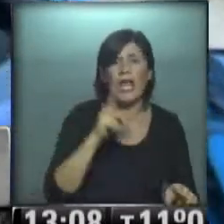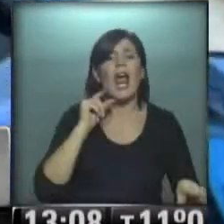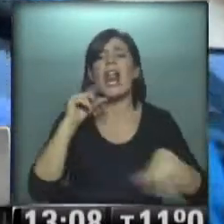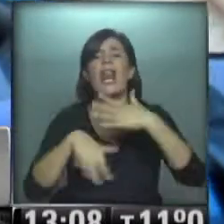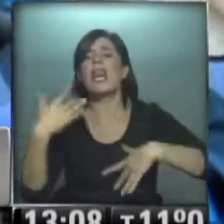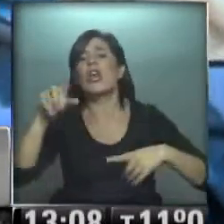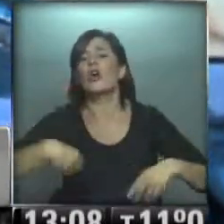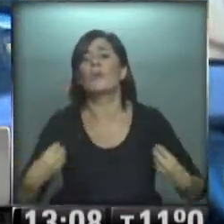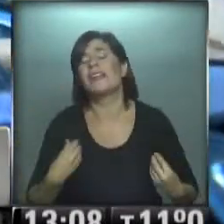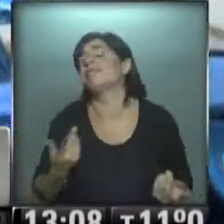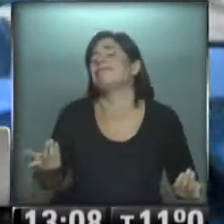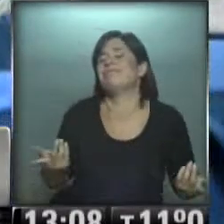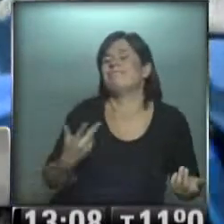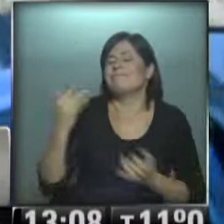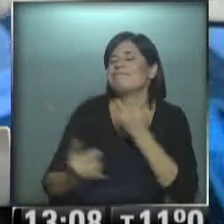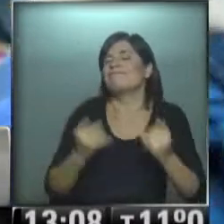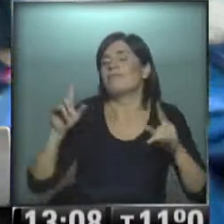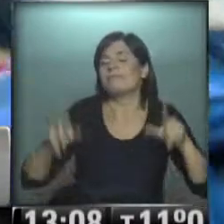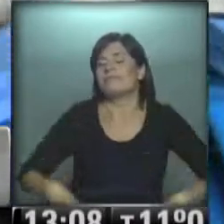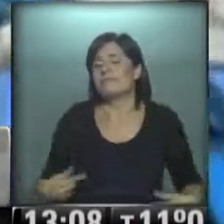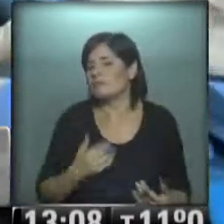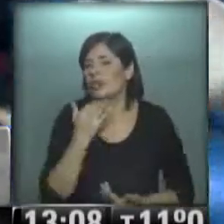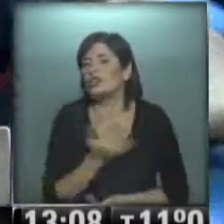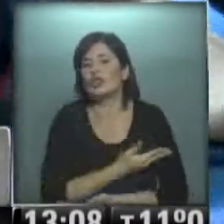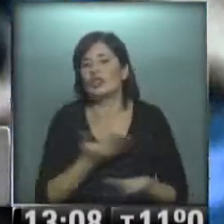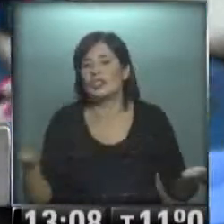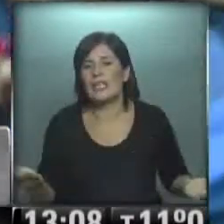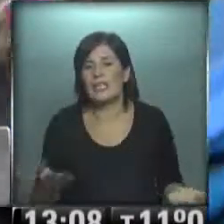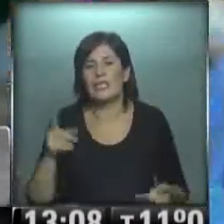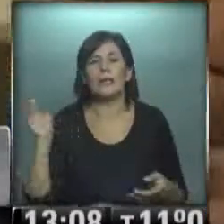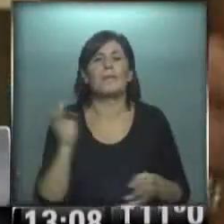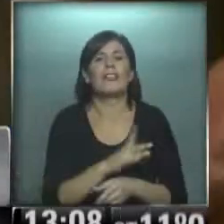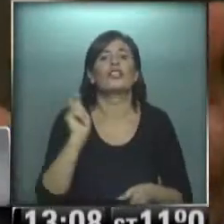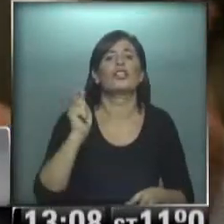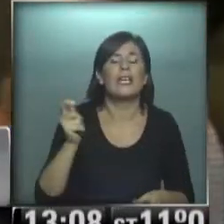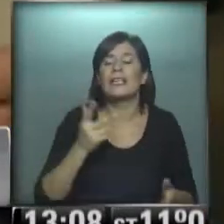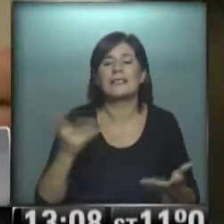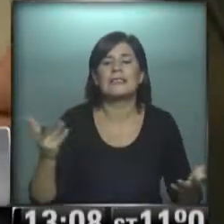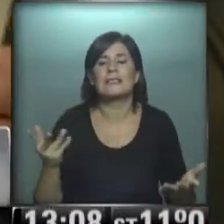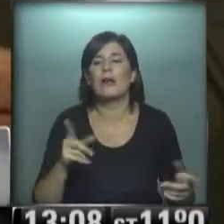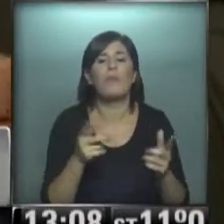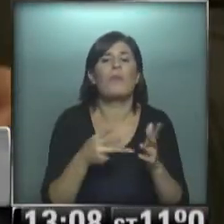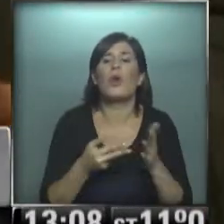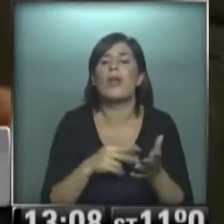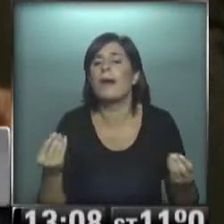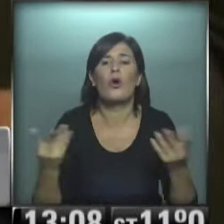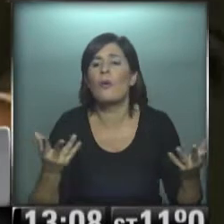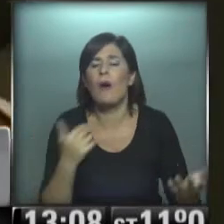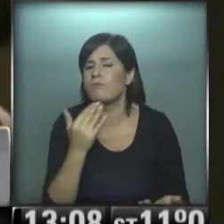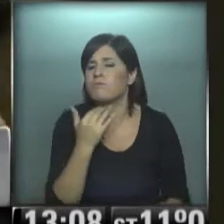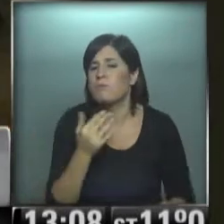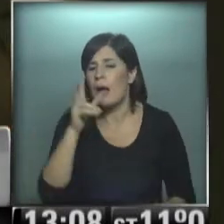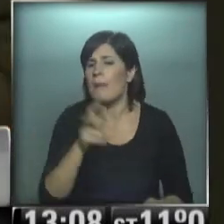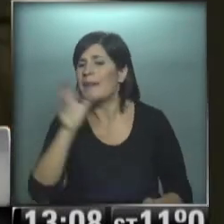no puedo explicar un malentendido. ¿Fue enviada por la Nunciatura, monseñor, la carta? No sabe cuál fue el motivo. ¿Cuáles son los oídos del Papa todo